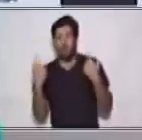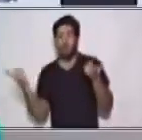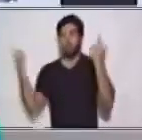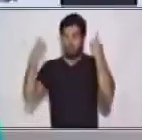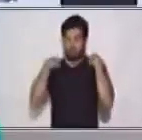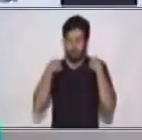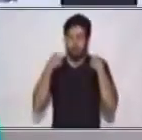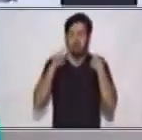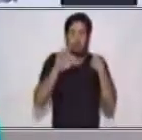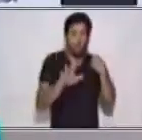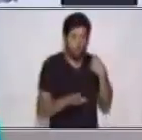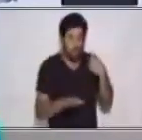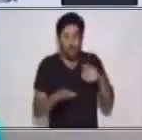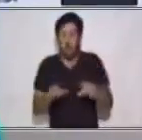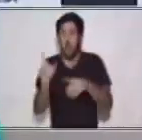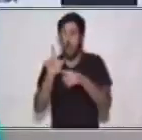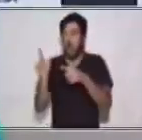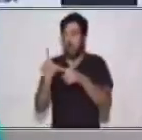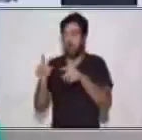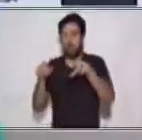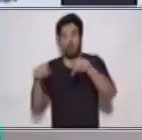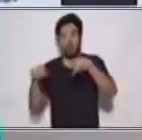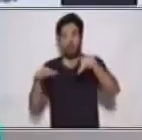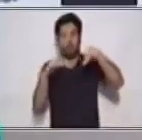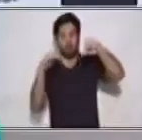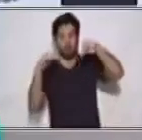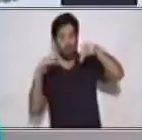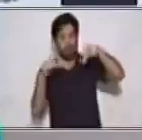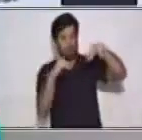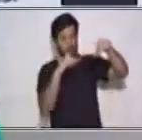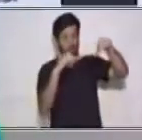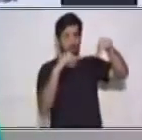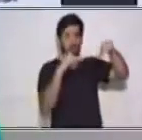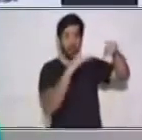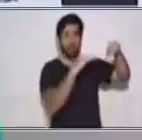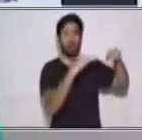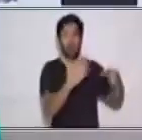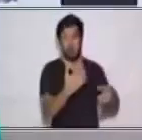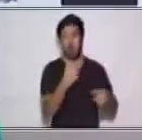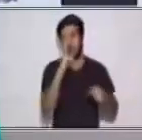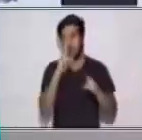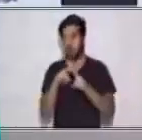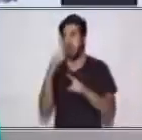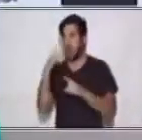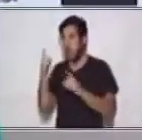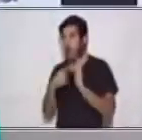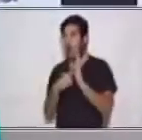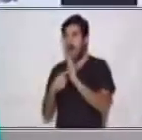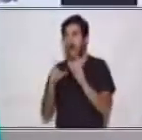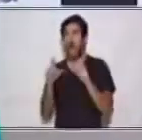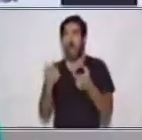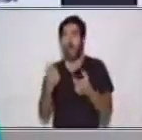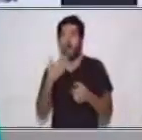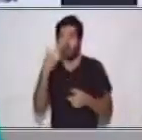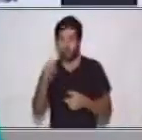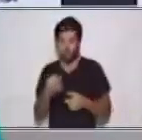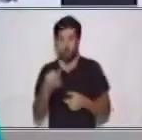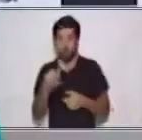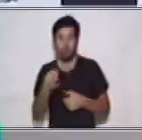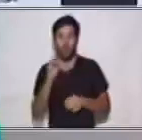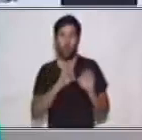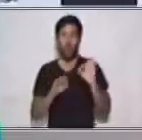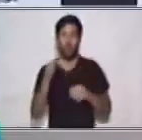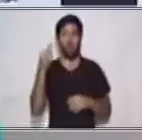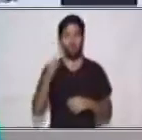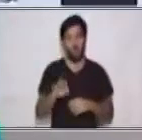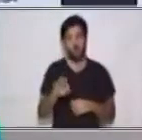días. Eso podemos decir que es un hecho. Podemos establecer, con base a experimentación y observación en la realidad, si es